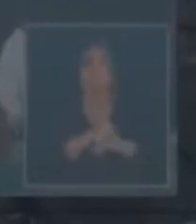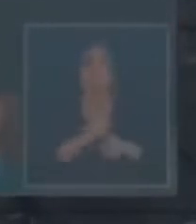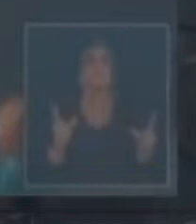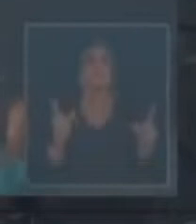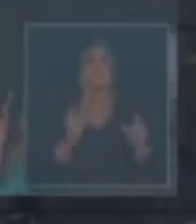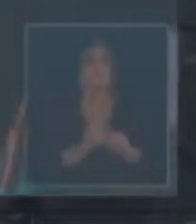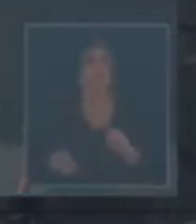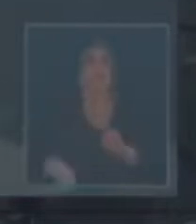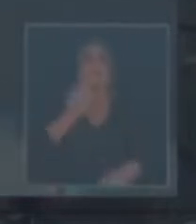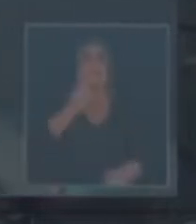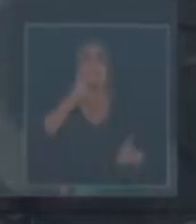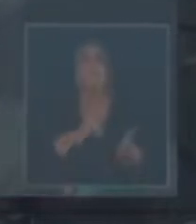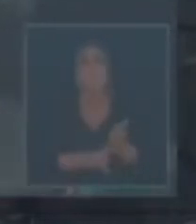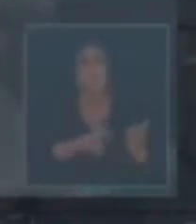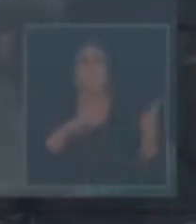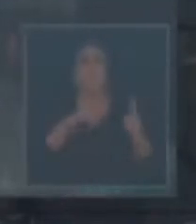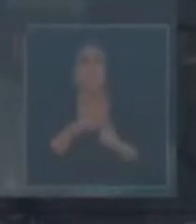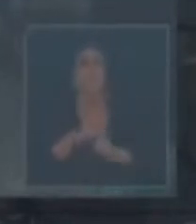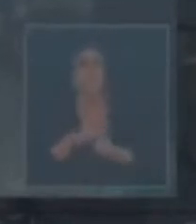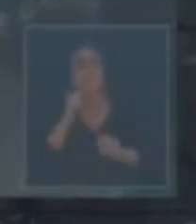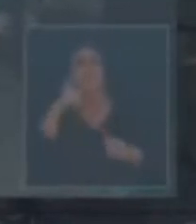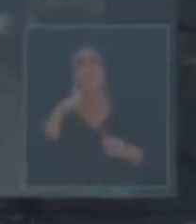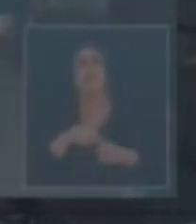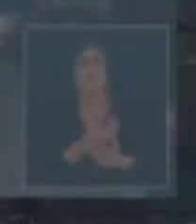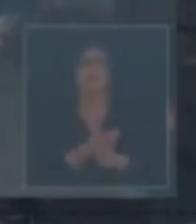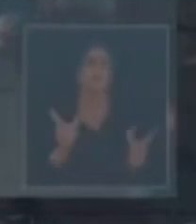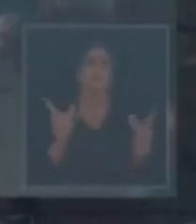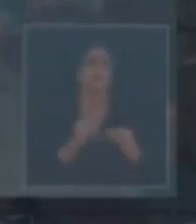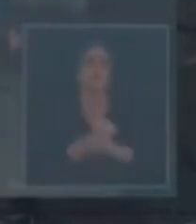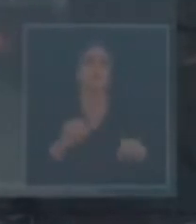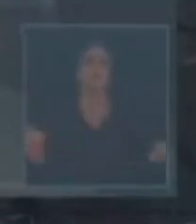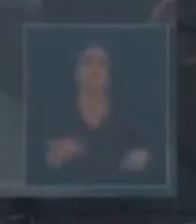de impuestos, de la tarifa y los combustibles. ¡Se terminó!